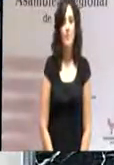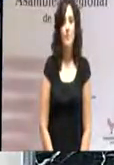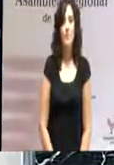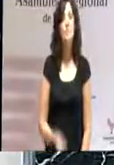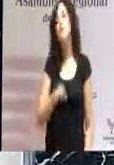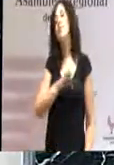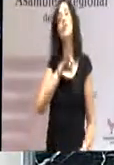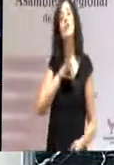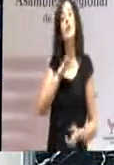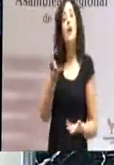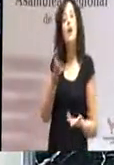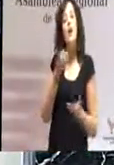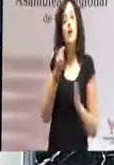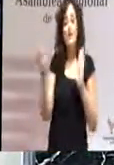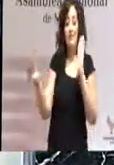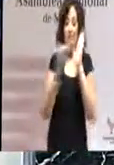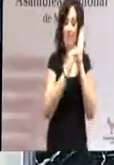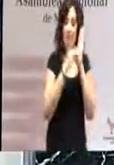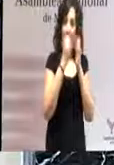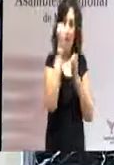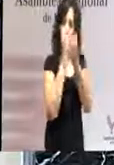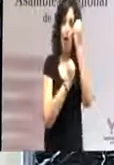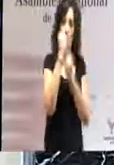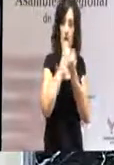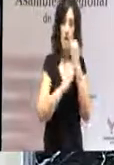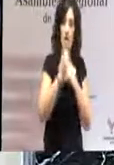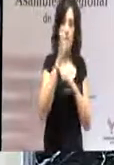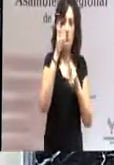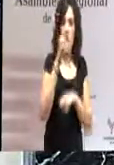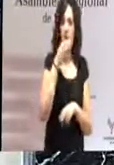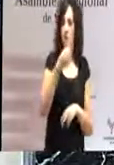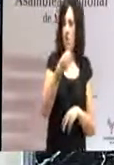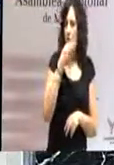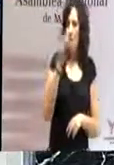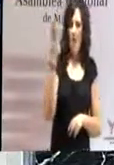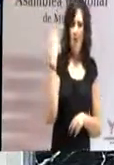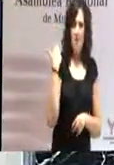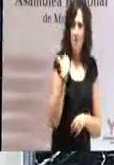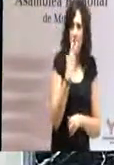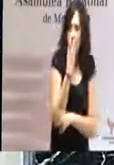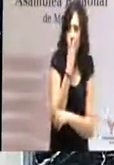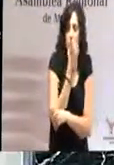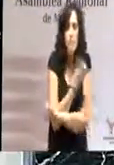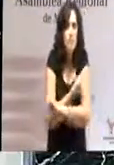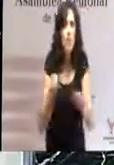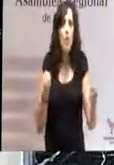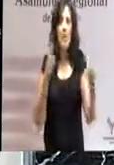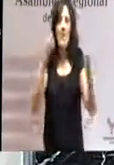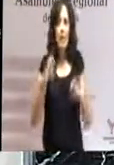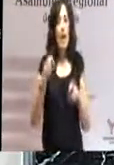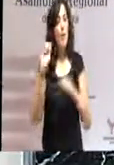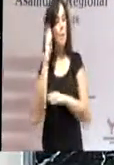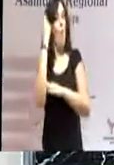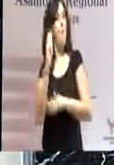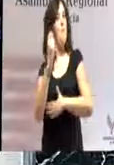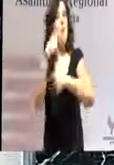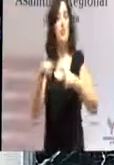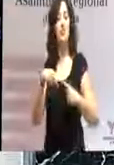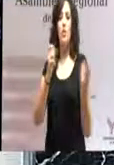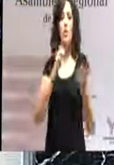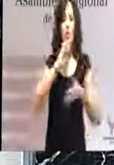Señoría, en el capítulo económico no podemos comprarle el discurso que nos planteó ayer. No cabe triunfalismo. Tampoco queremos ni debemos ser